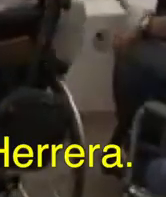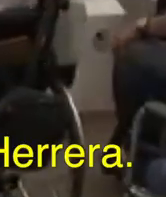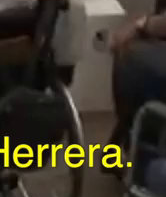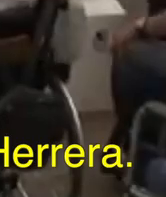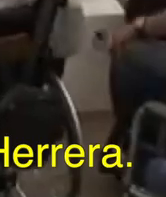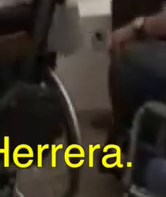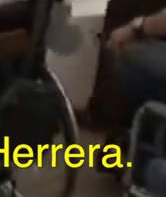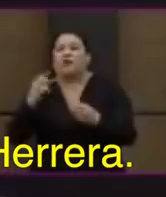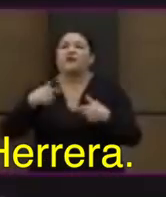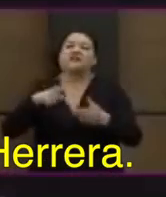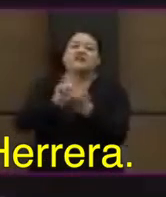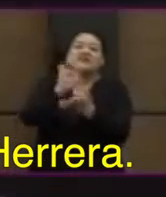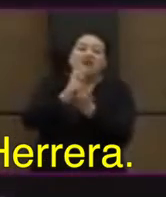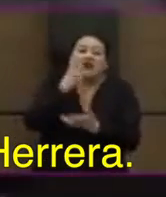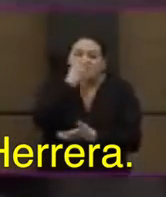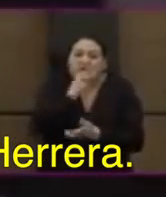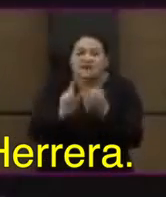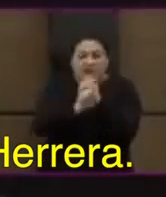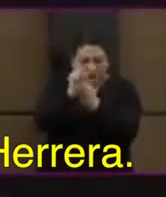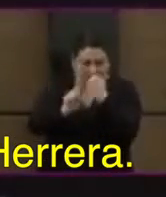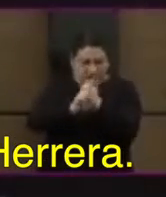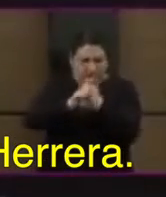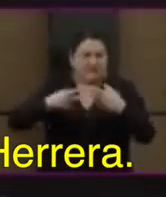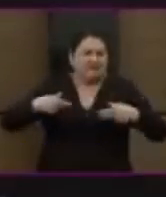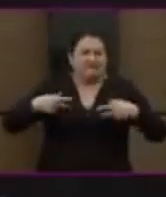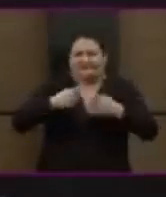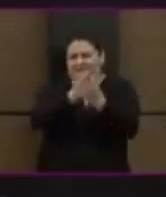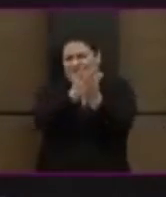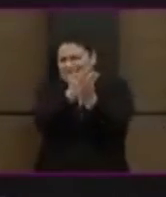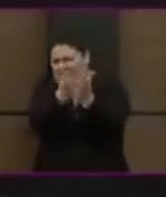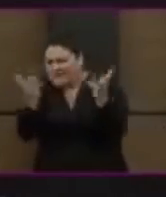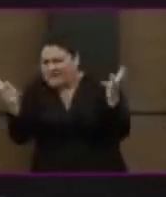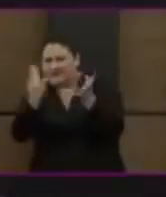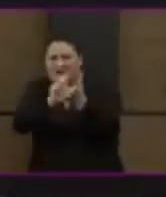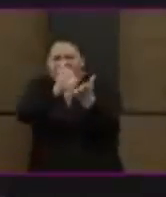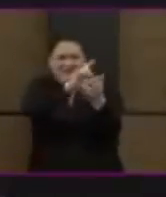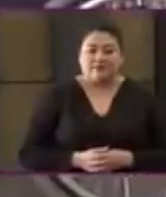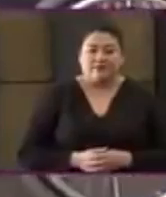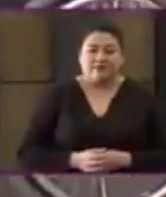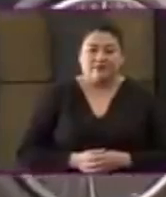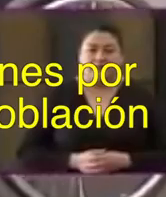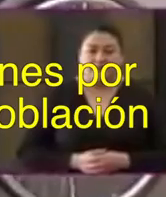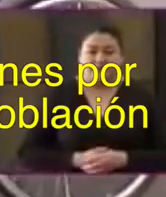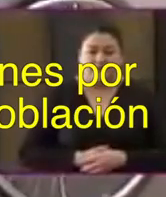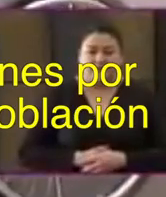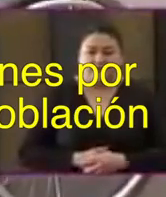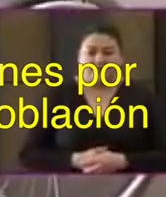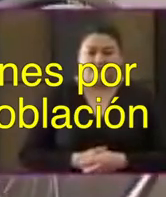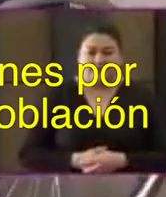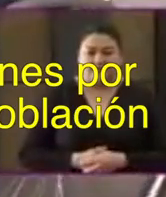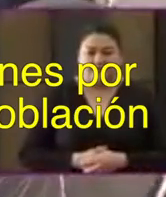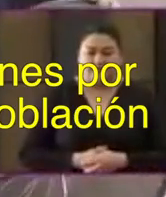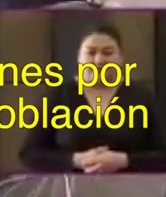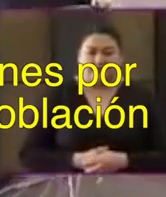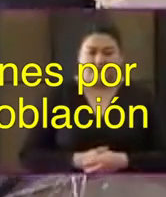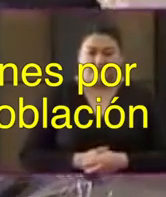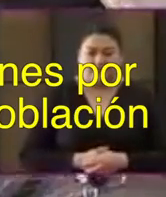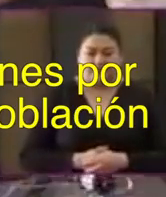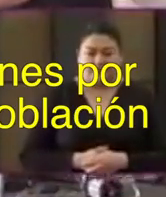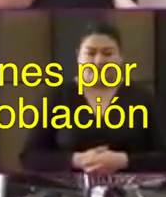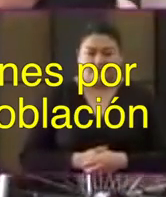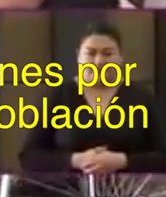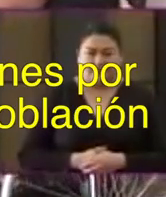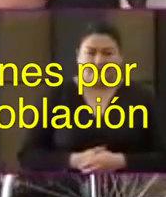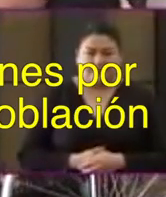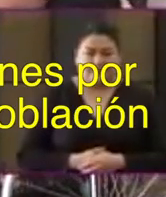indicó la consejera electoral adriana favela herrera en entrevista con notimex reveló que ante el reclamo de las organizaciones por